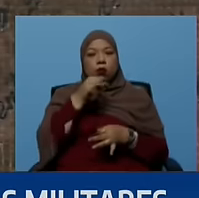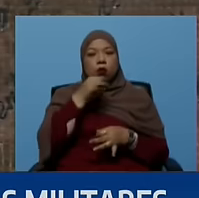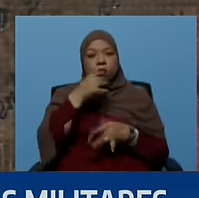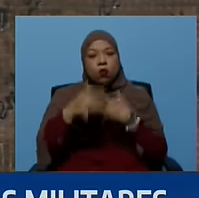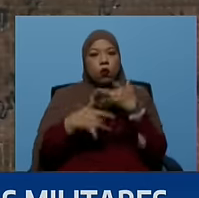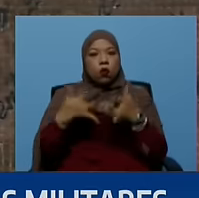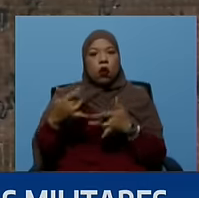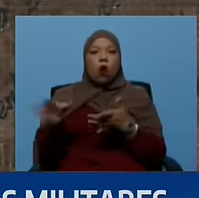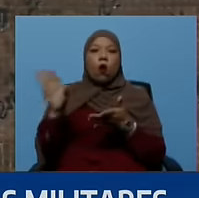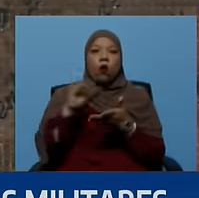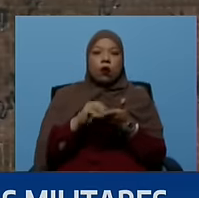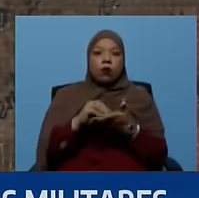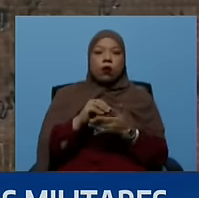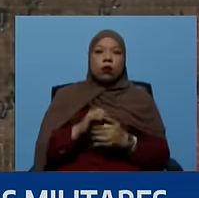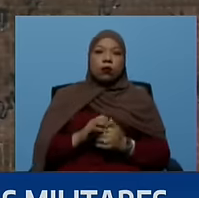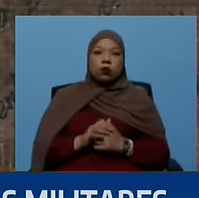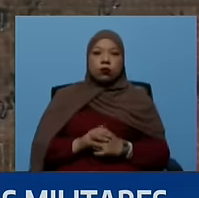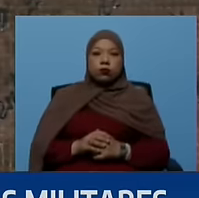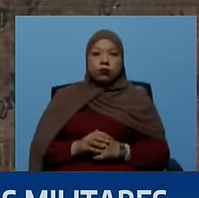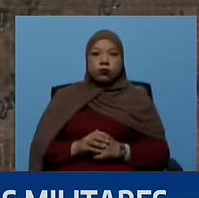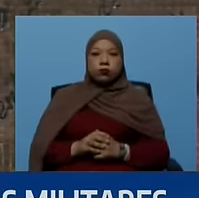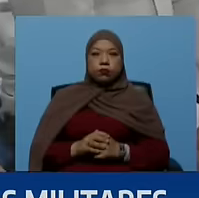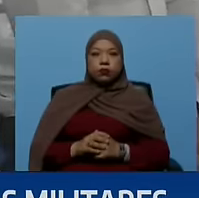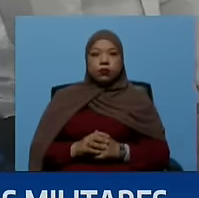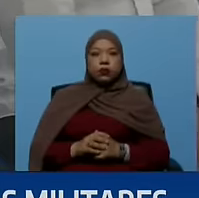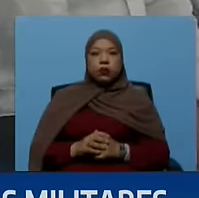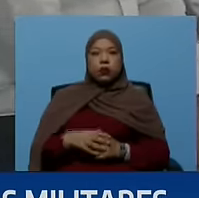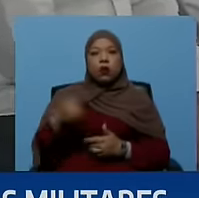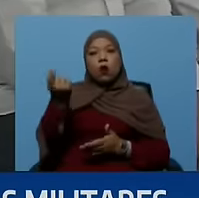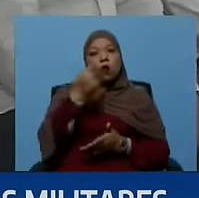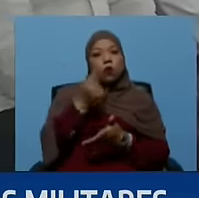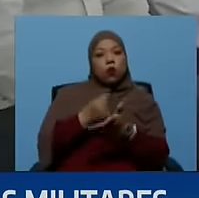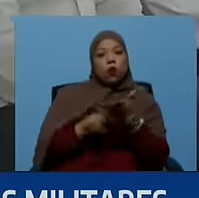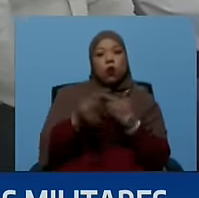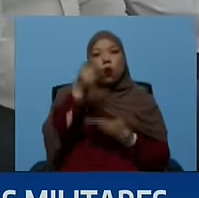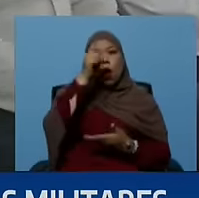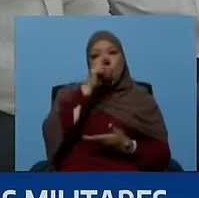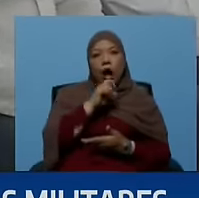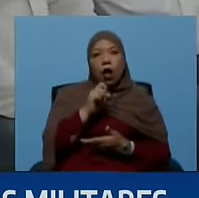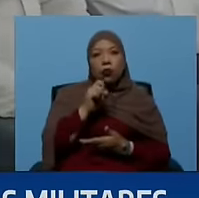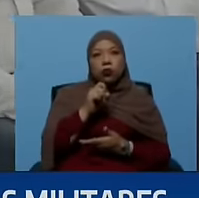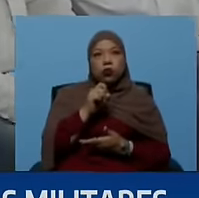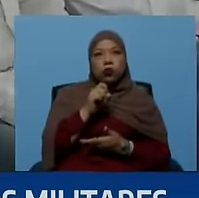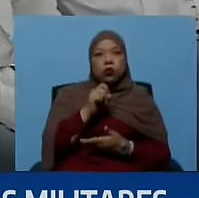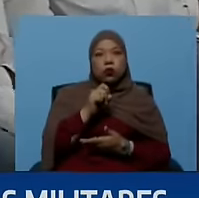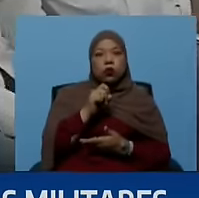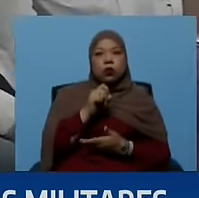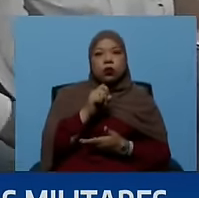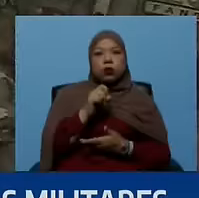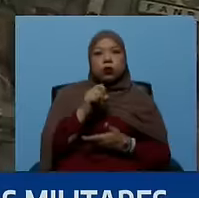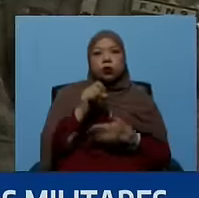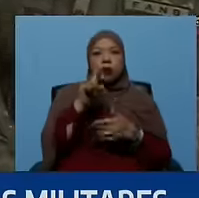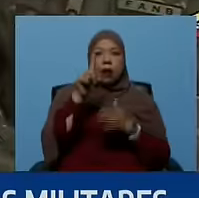hecho de nuevo ese mural lo pintamos en el año